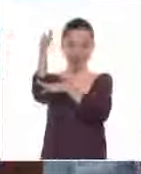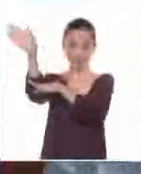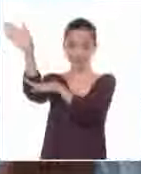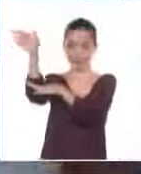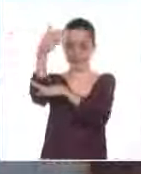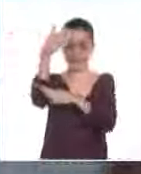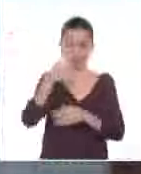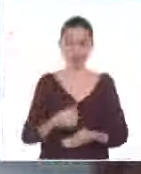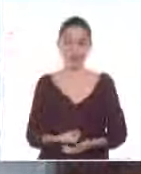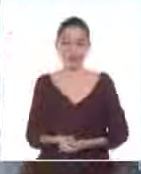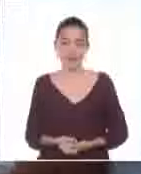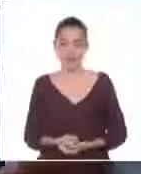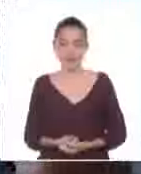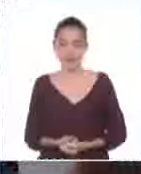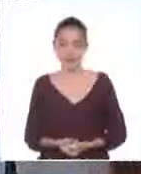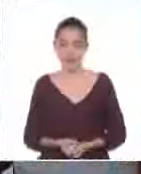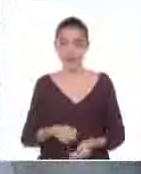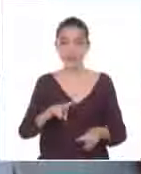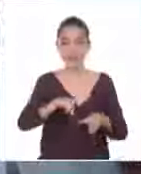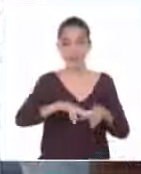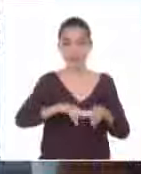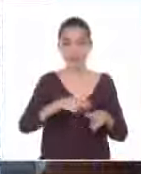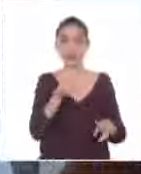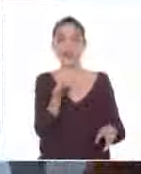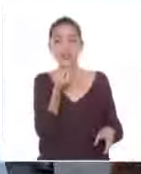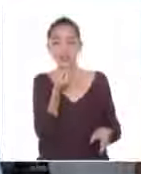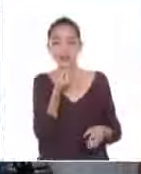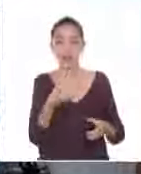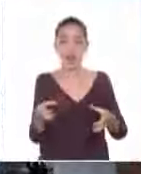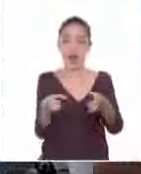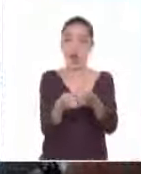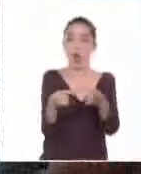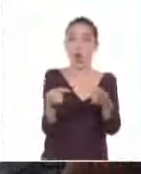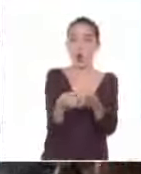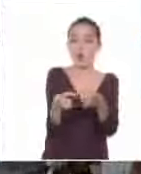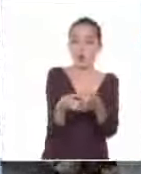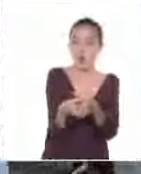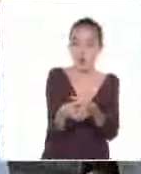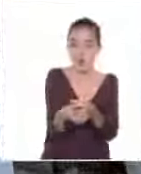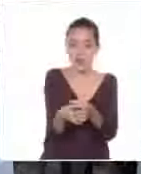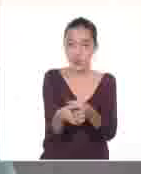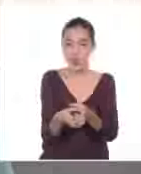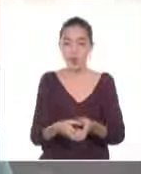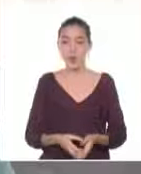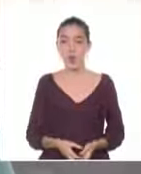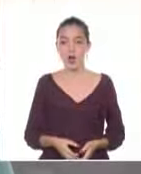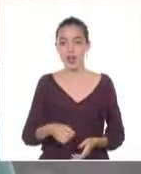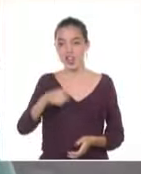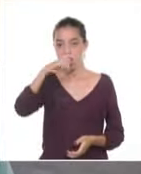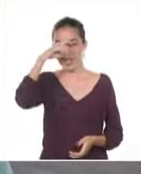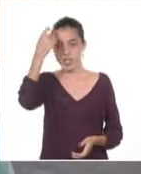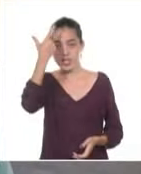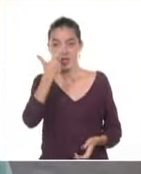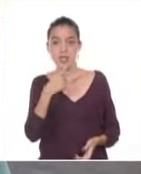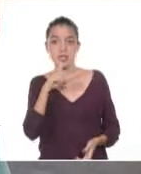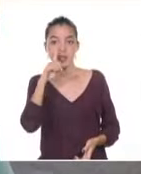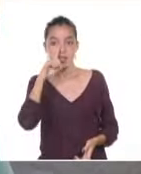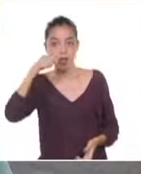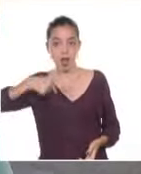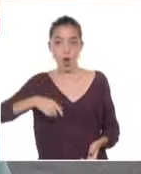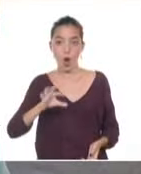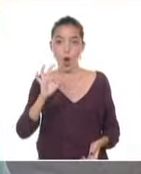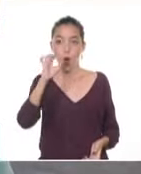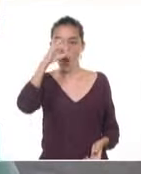protagonizada por los integrantes del Cabildo Congo San Antonio de Padua, de San José de las Lajas, Cienfuegos. Hemos llegado a los rincones que antes